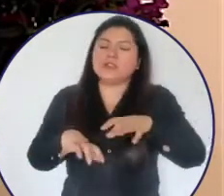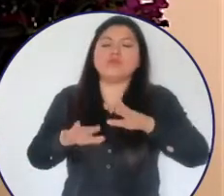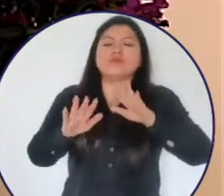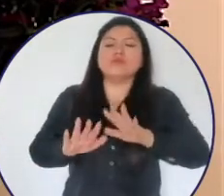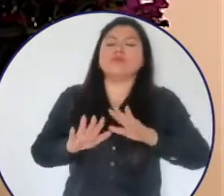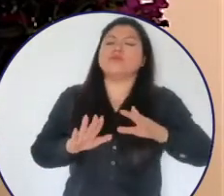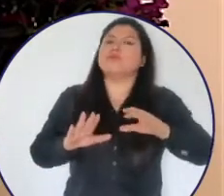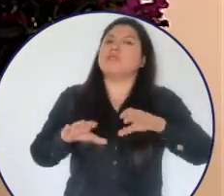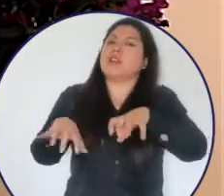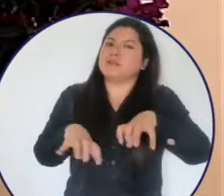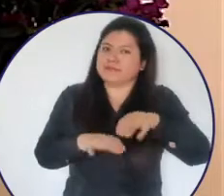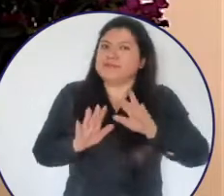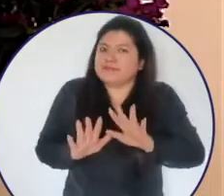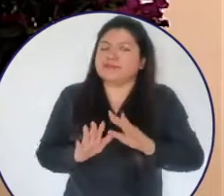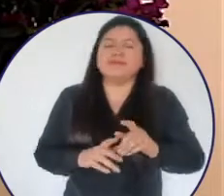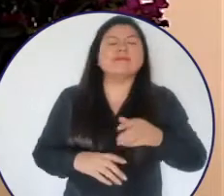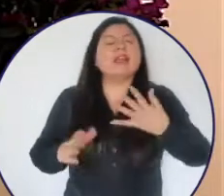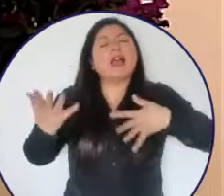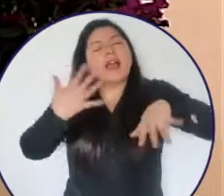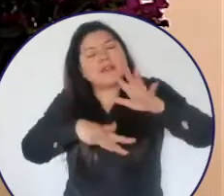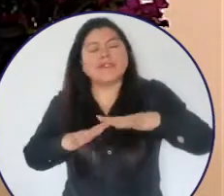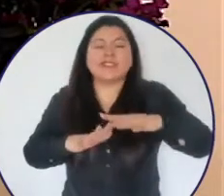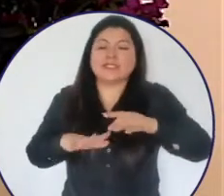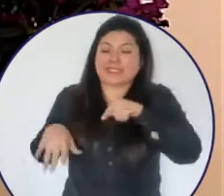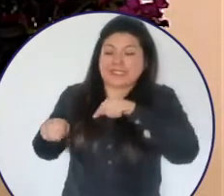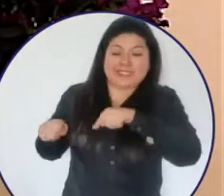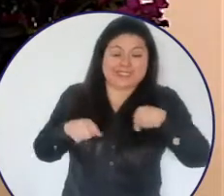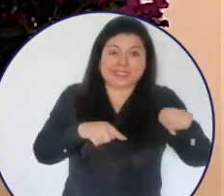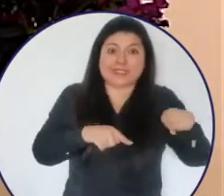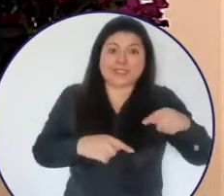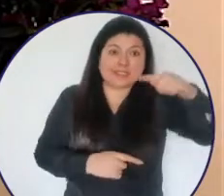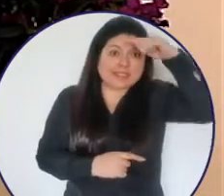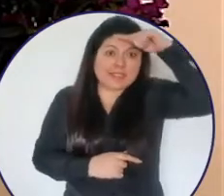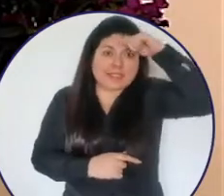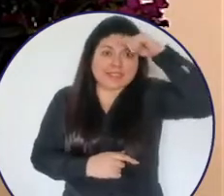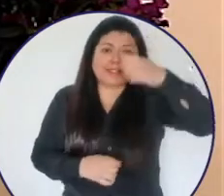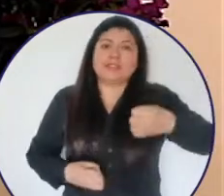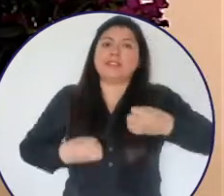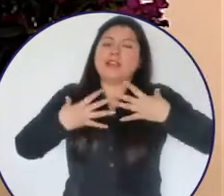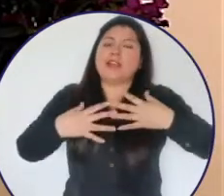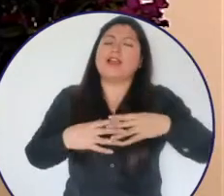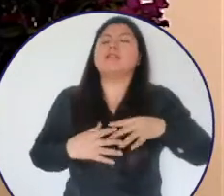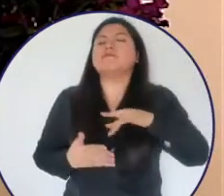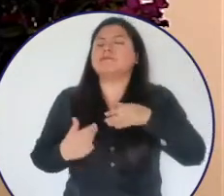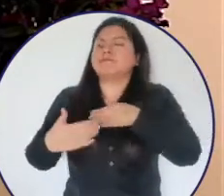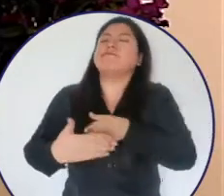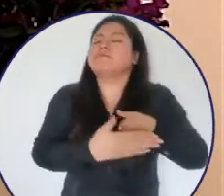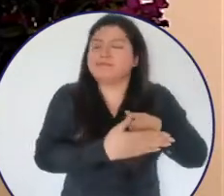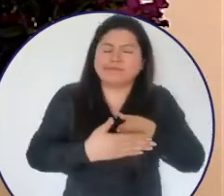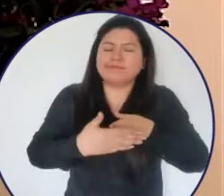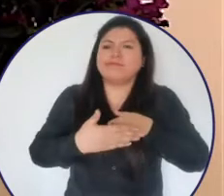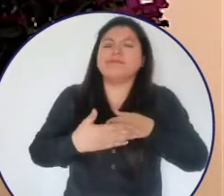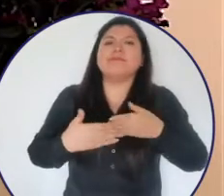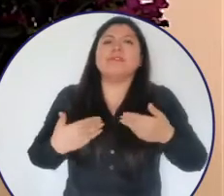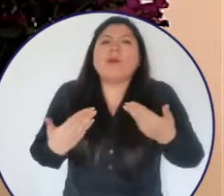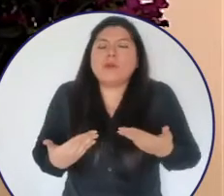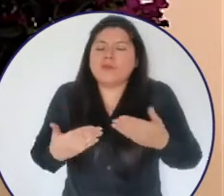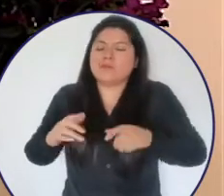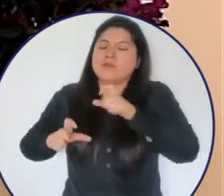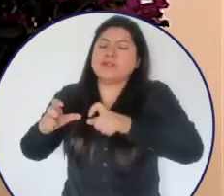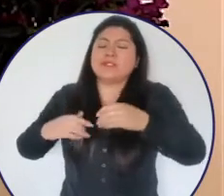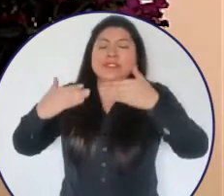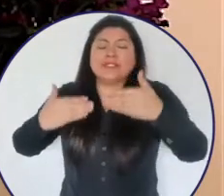las actitudes que en algún momento pueden ser barreras para la participación e inclusión de las personas